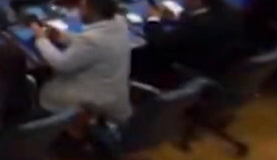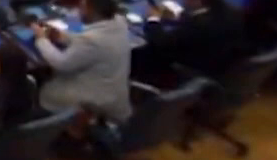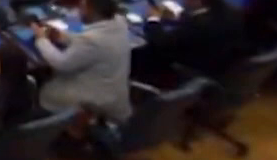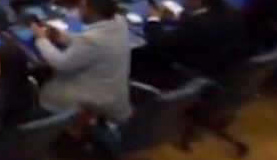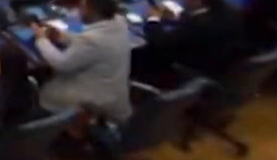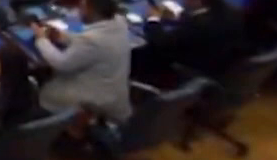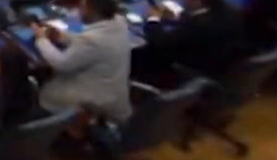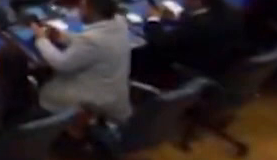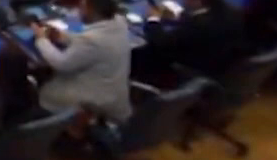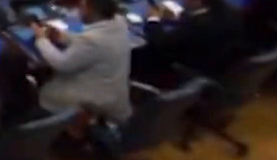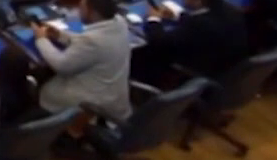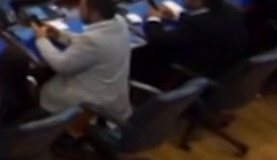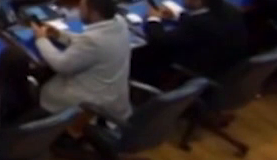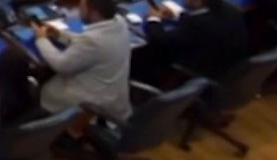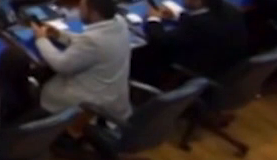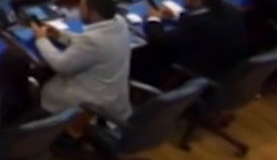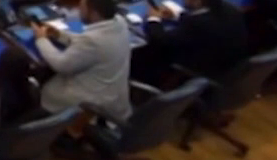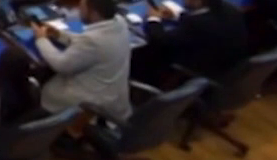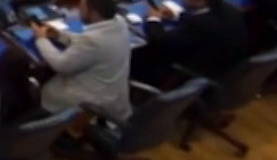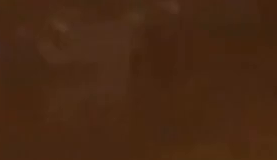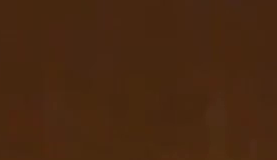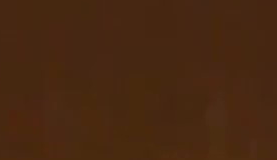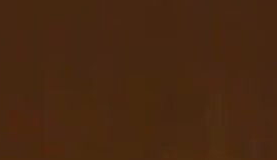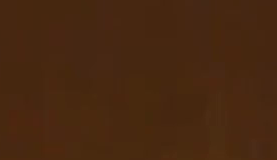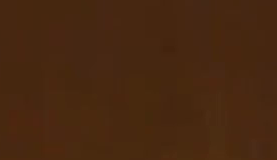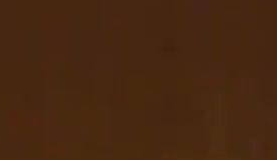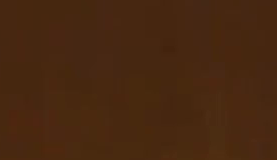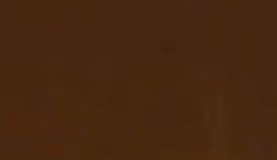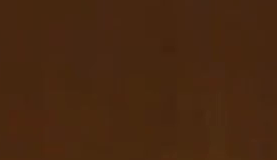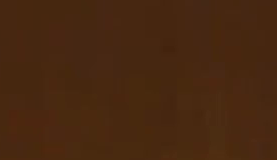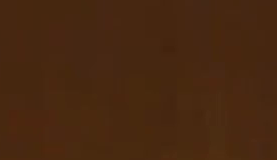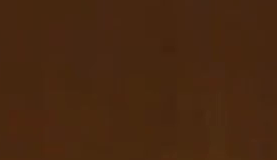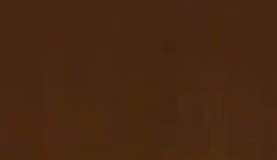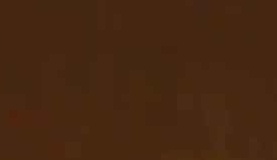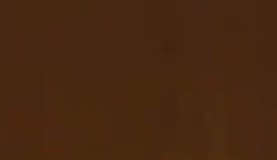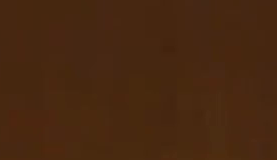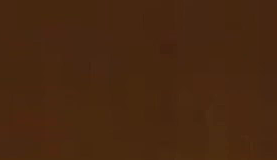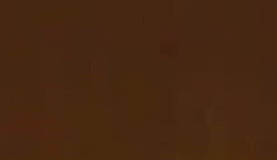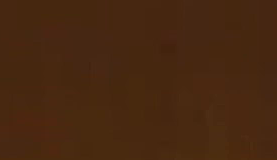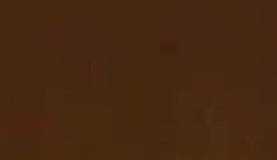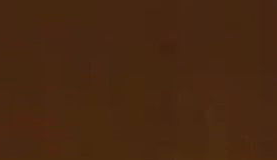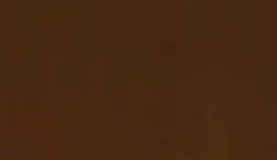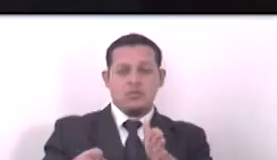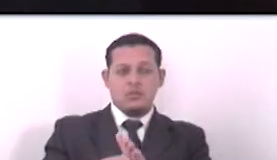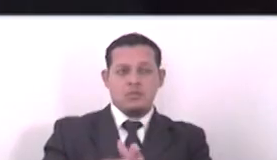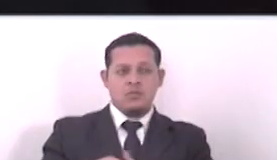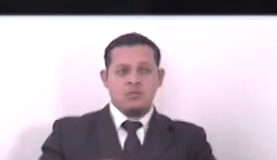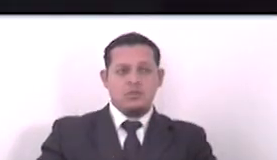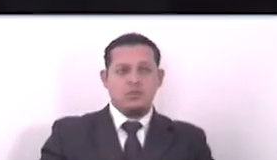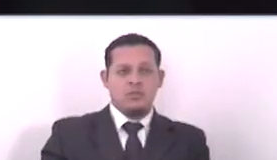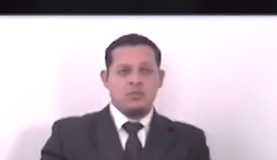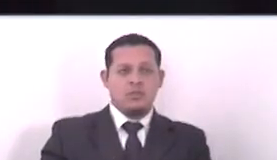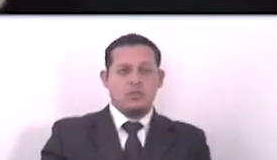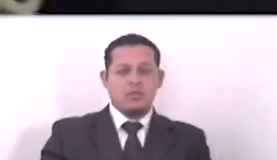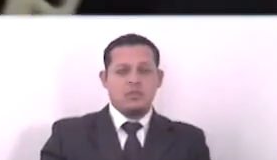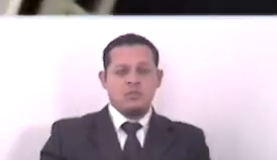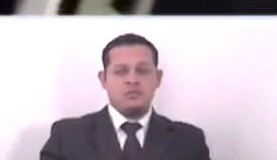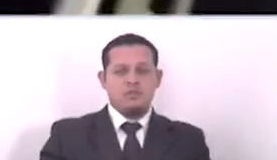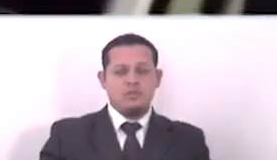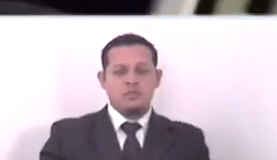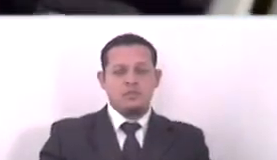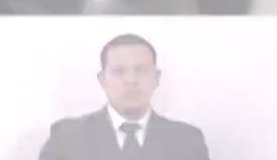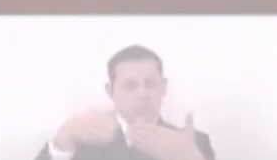la sesión plenaria especial fue convocada esta tarde con el único objetivo de analizar el retiro del fuero del diputado de arena